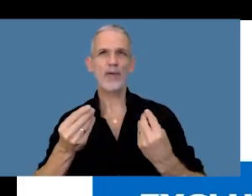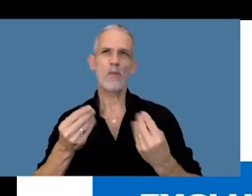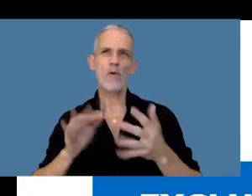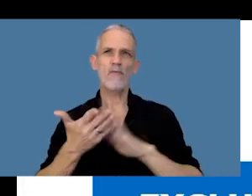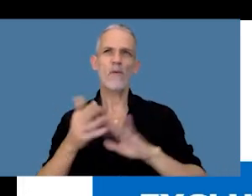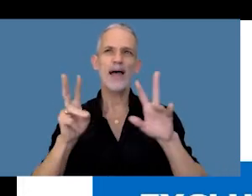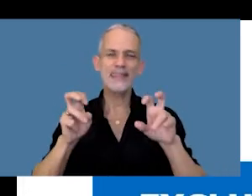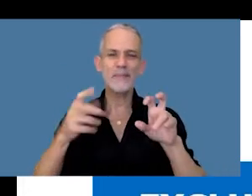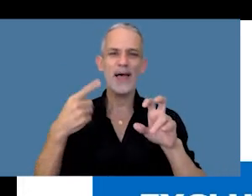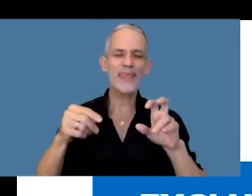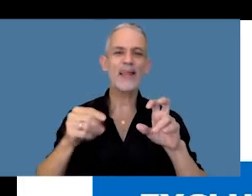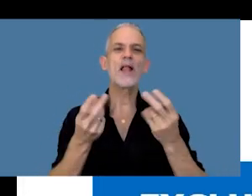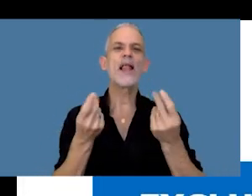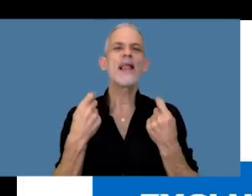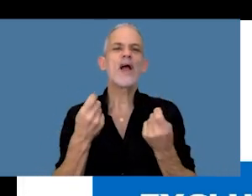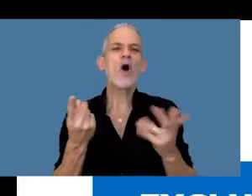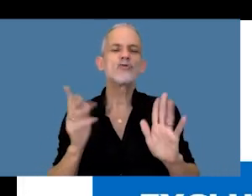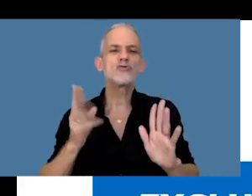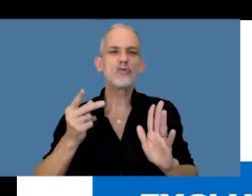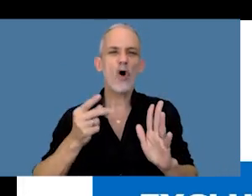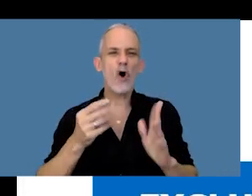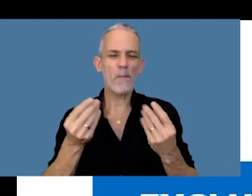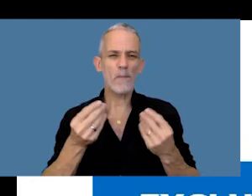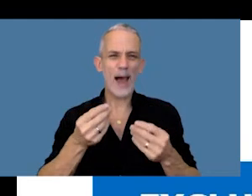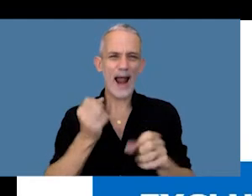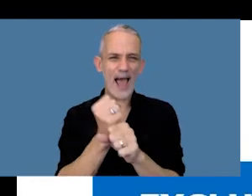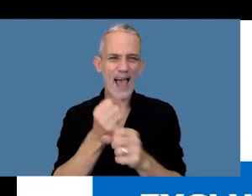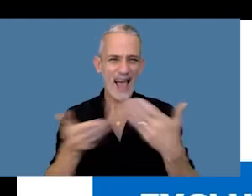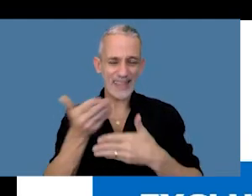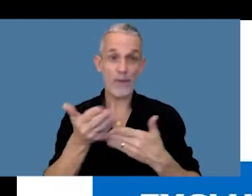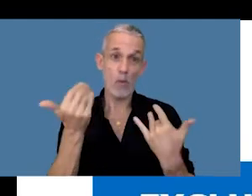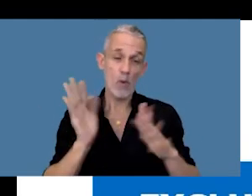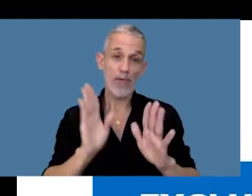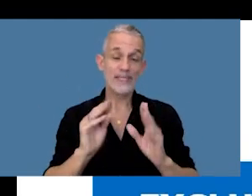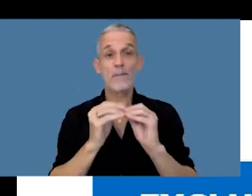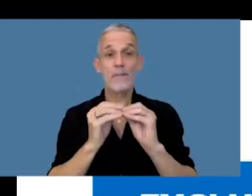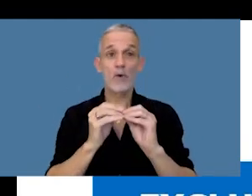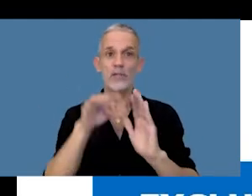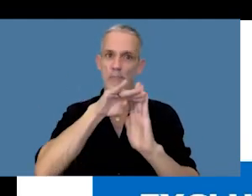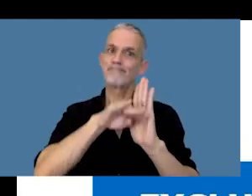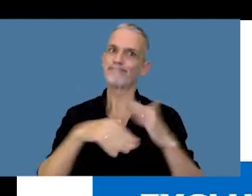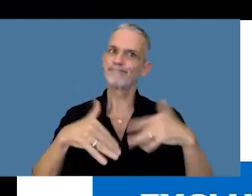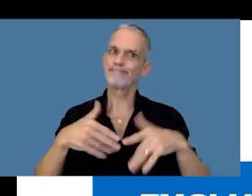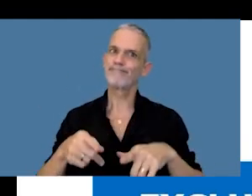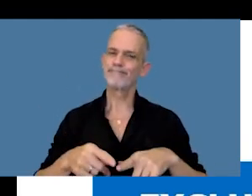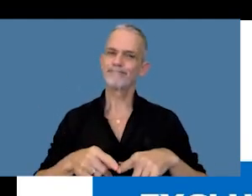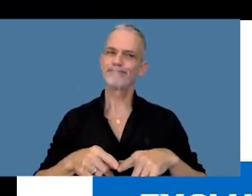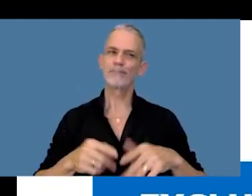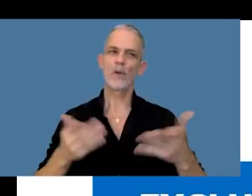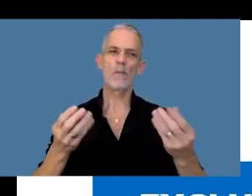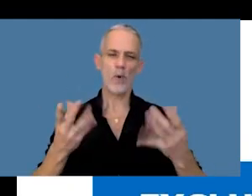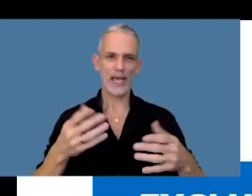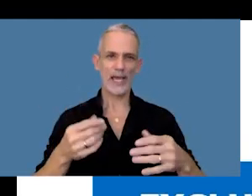tema del costo operativo, que digamos también es una causal dentro del ranking bastante fuerte. ¿Por